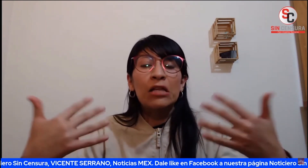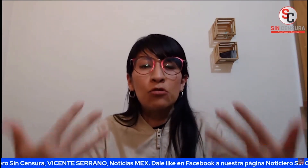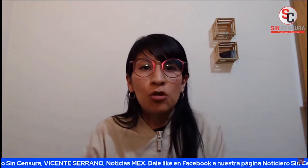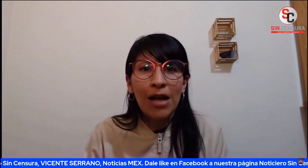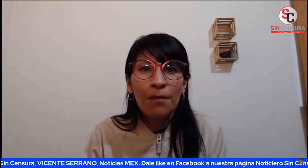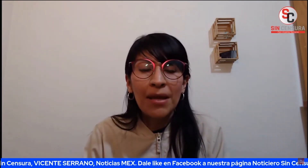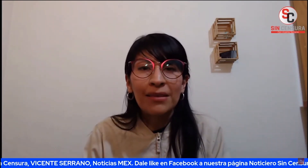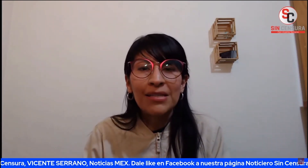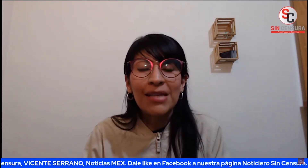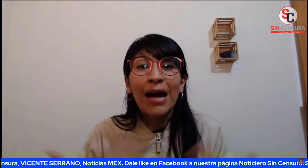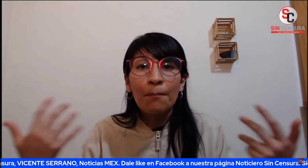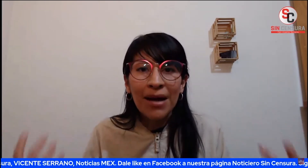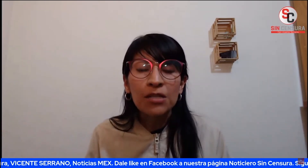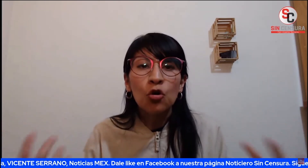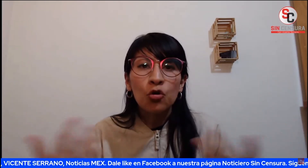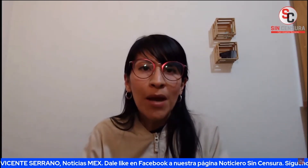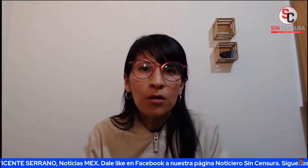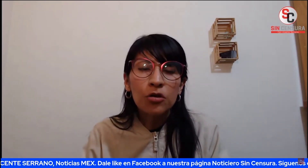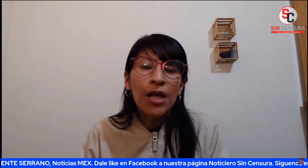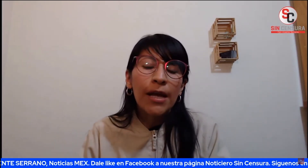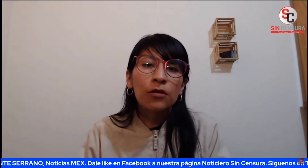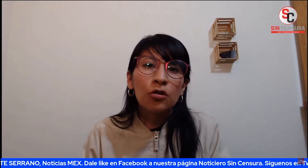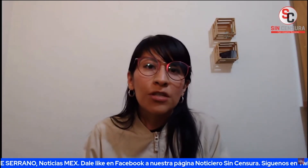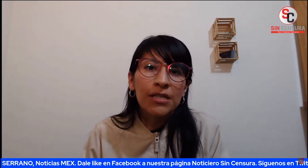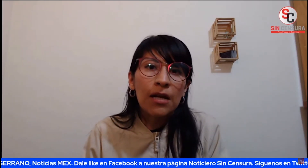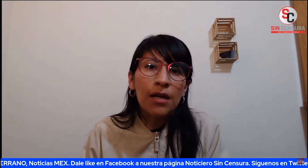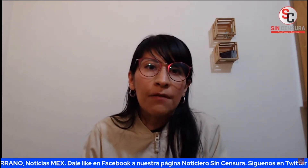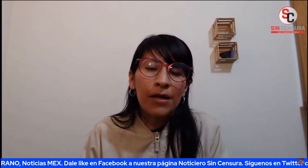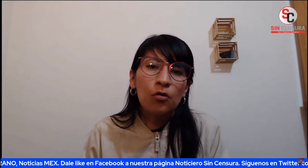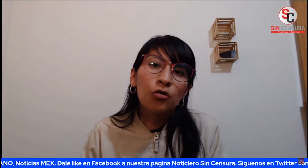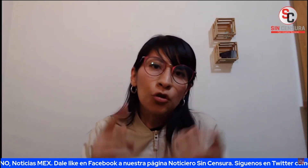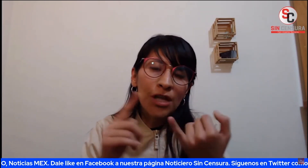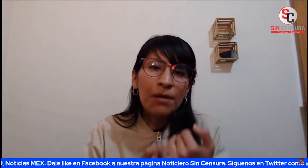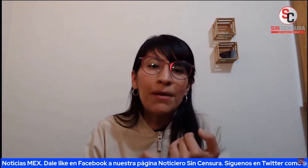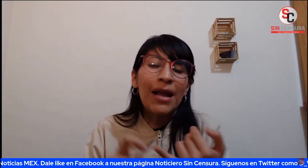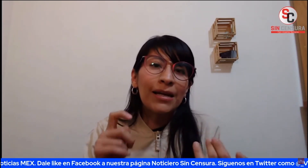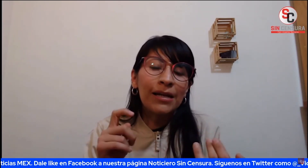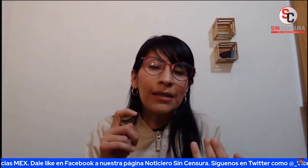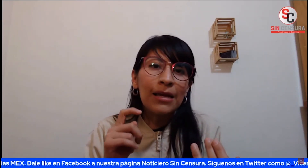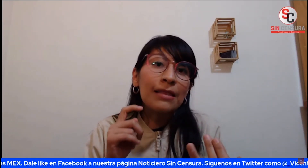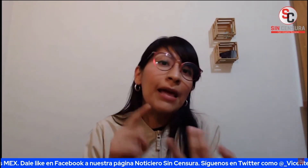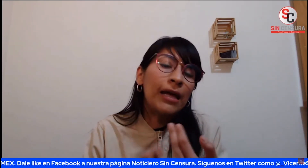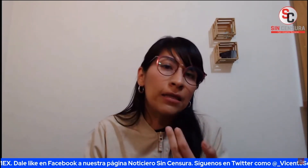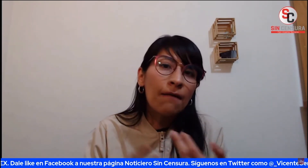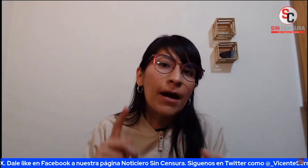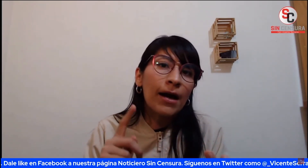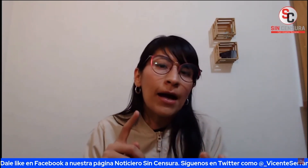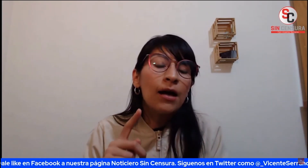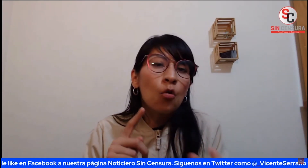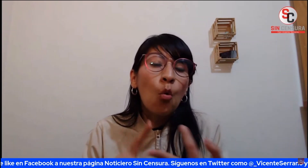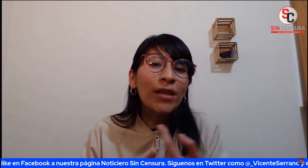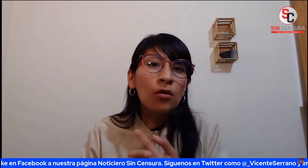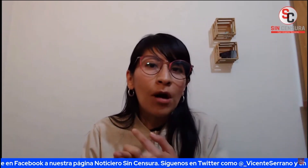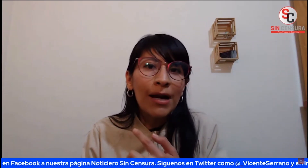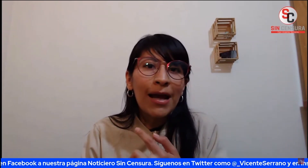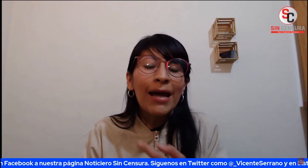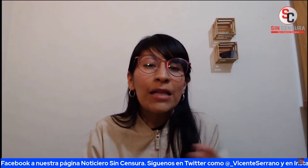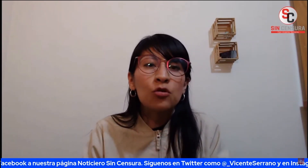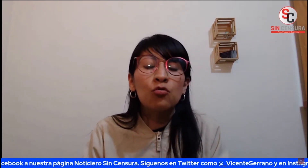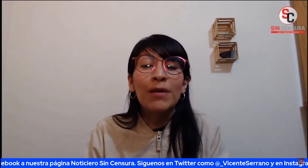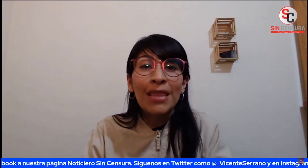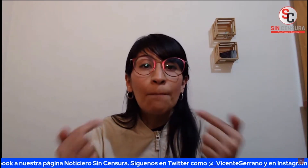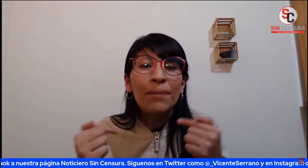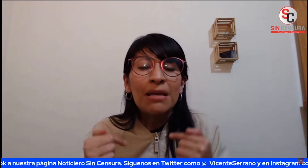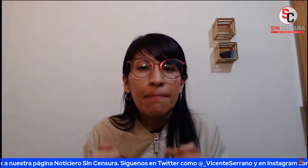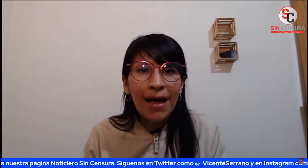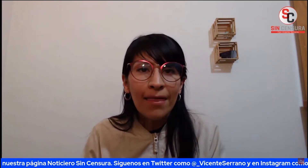que institucionalmente se haga más con menos, entonces tiene que ver con dónde vive la gente, de qué trabaja, cuánto gana en